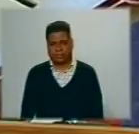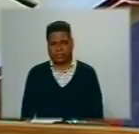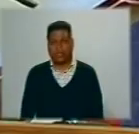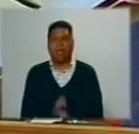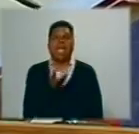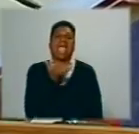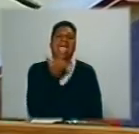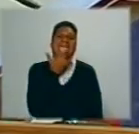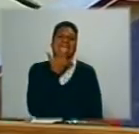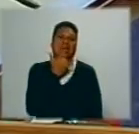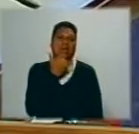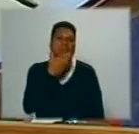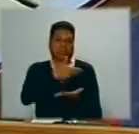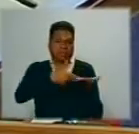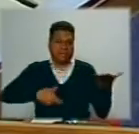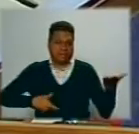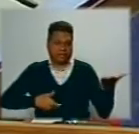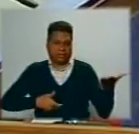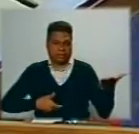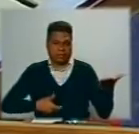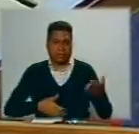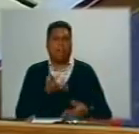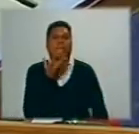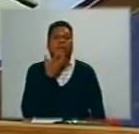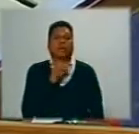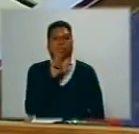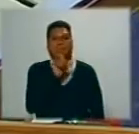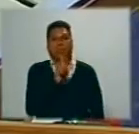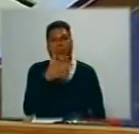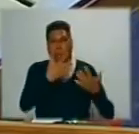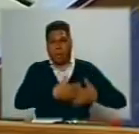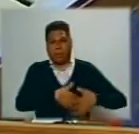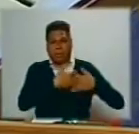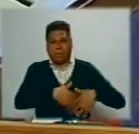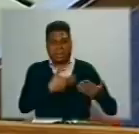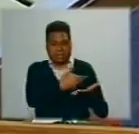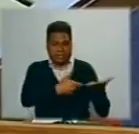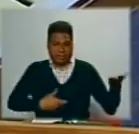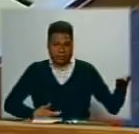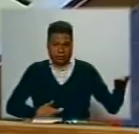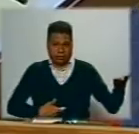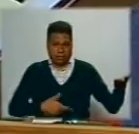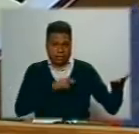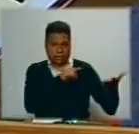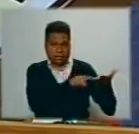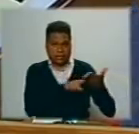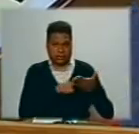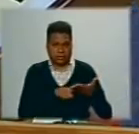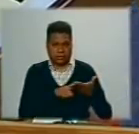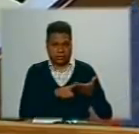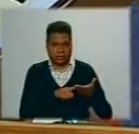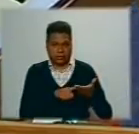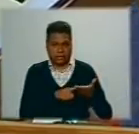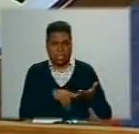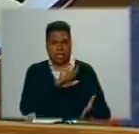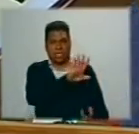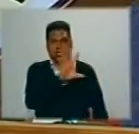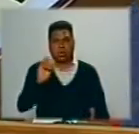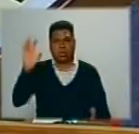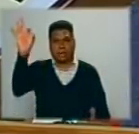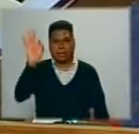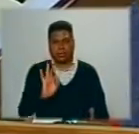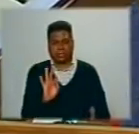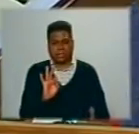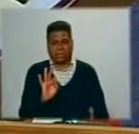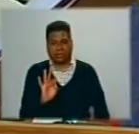facturación. Cuando una prestadora o prestador de servicio factura en un periodo un importe que exceda en un 50% del promedio de